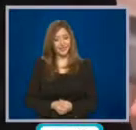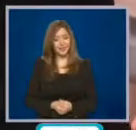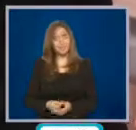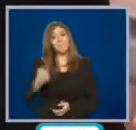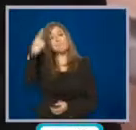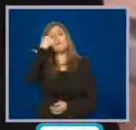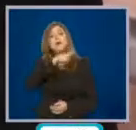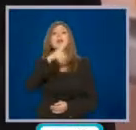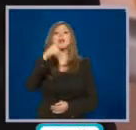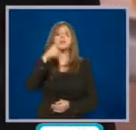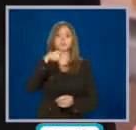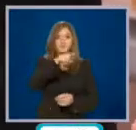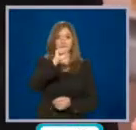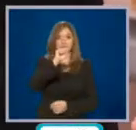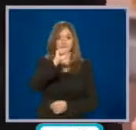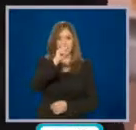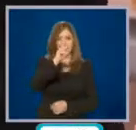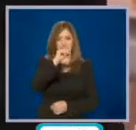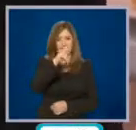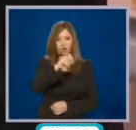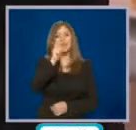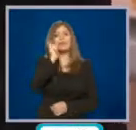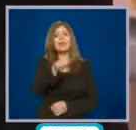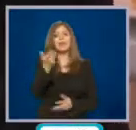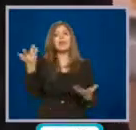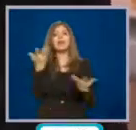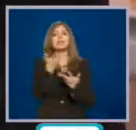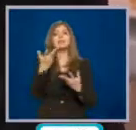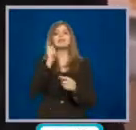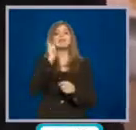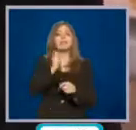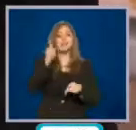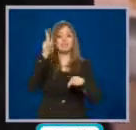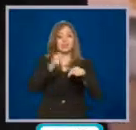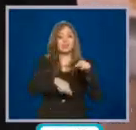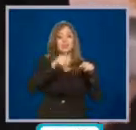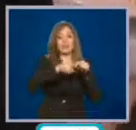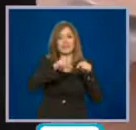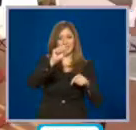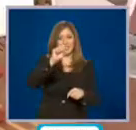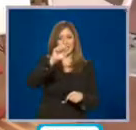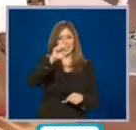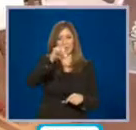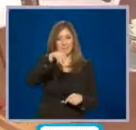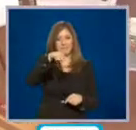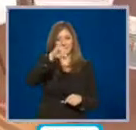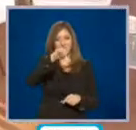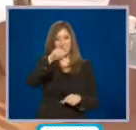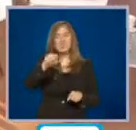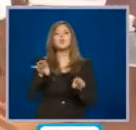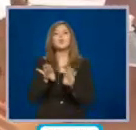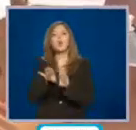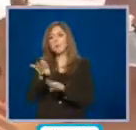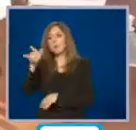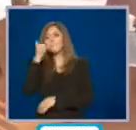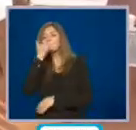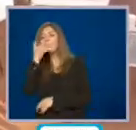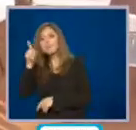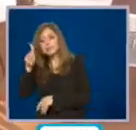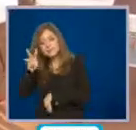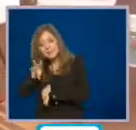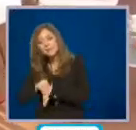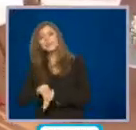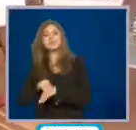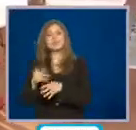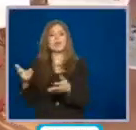luzca bonito nuestro salpicón, lo que vamos a hacer va a ser quitarle las semillas en casita. ¿Cómo se les quita? Ahí voy para allá, Gaby. Discúlpame que me meta en tu área de